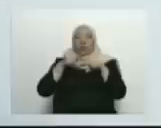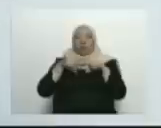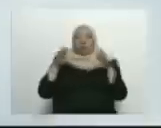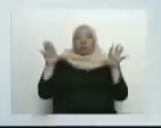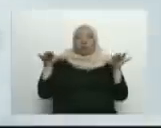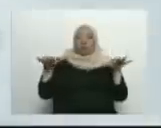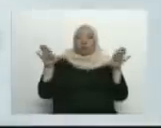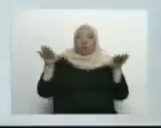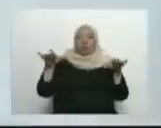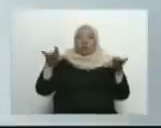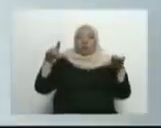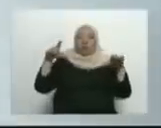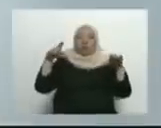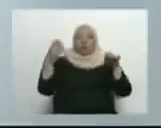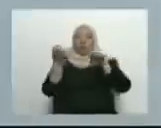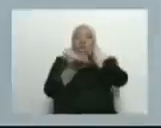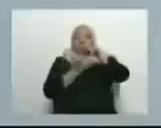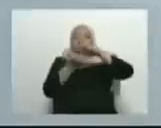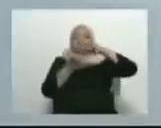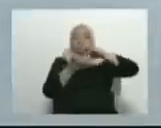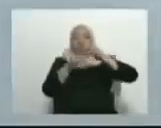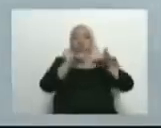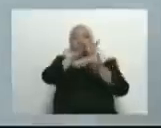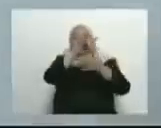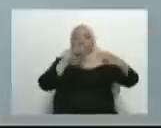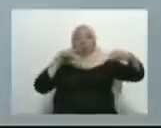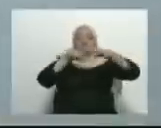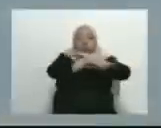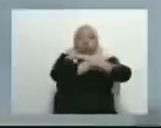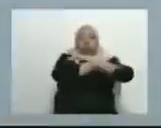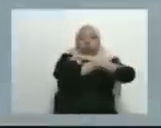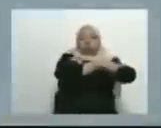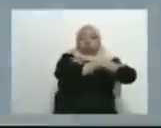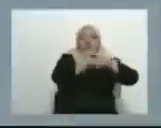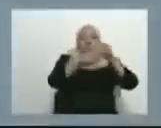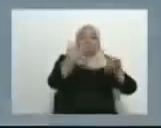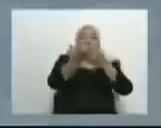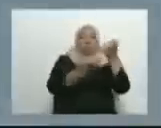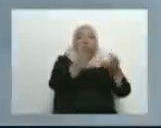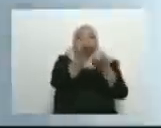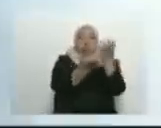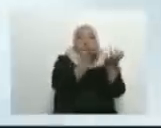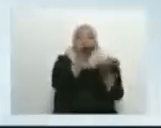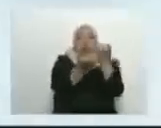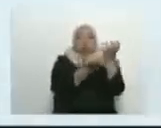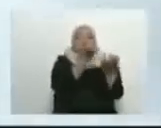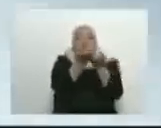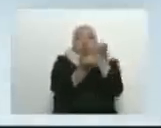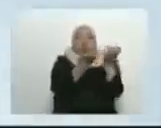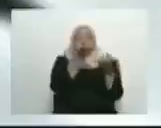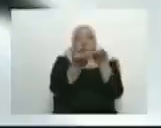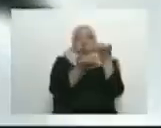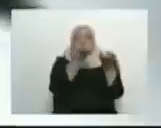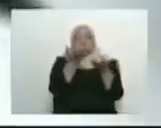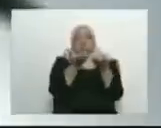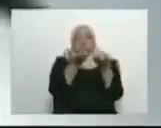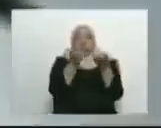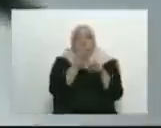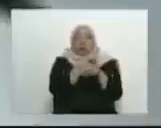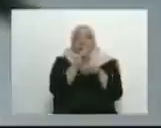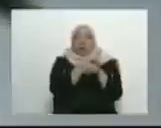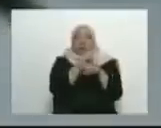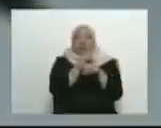Y entra en un motor. Y ustedes ven cómo el motor echa humo. Ellos